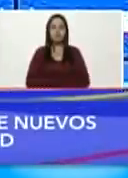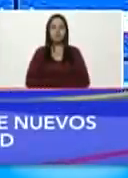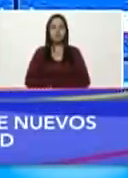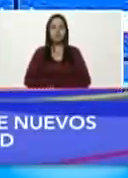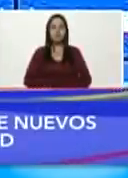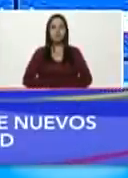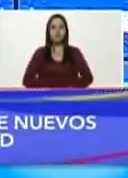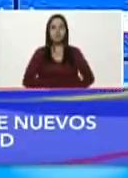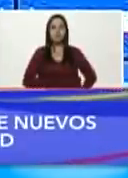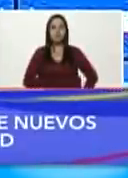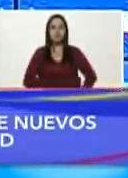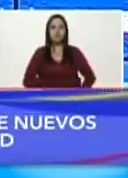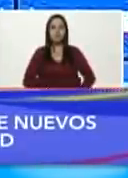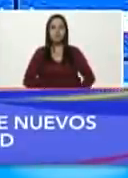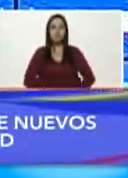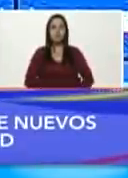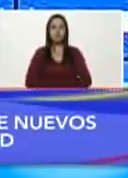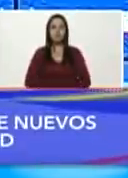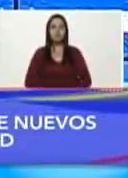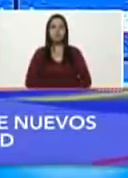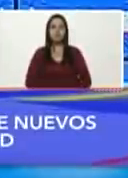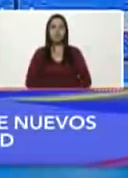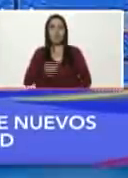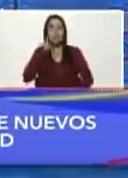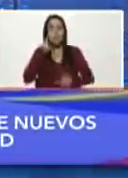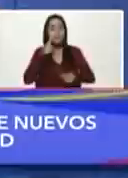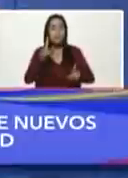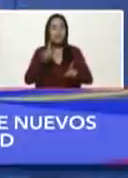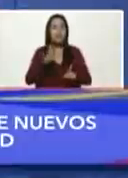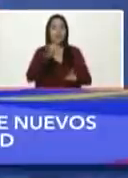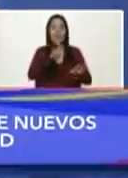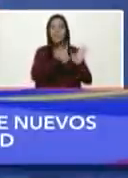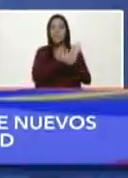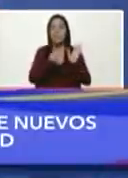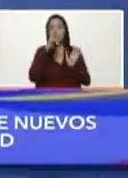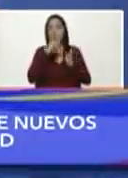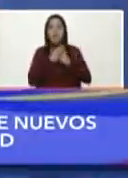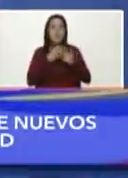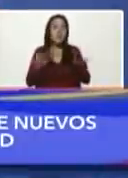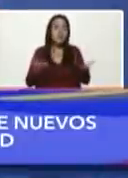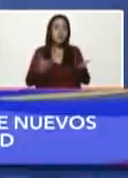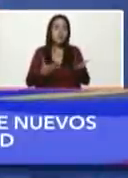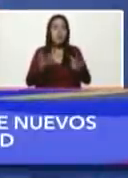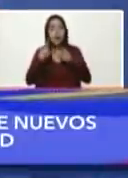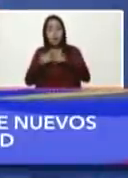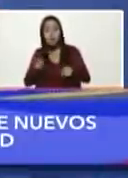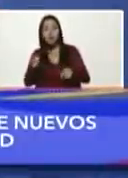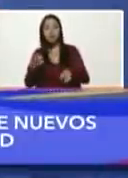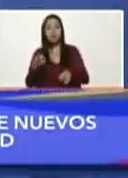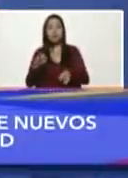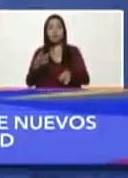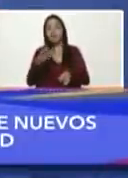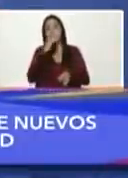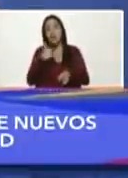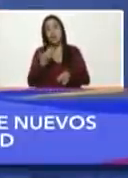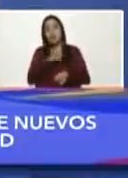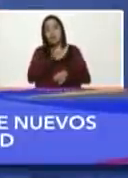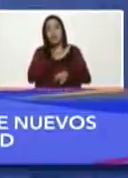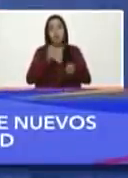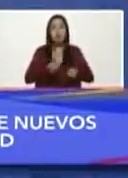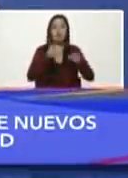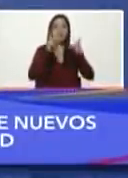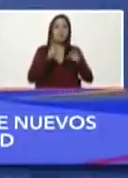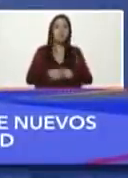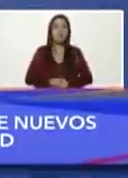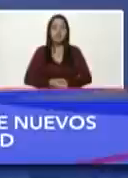Quizás el que tenga el derecho puede ser que no lo valore, pero el que no lo tuvo sí lo valora bastante. El que tiene el